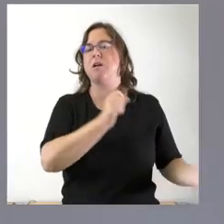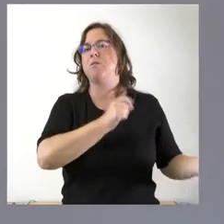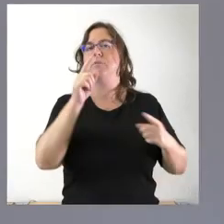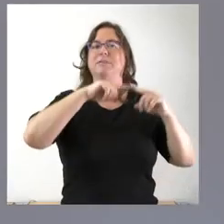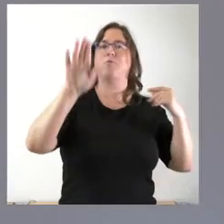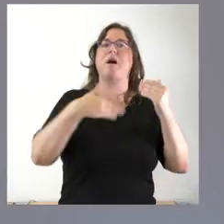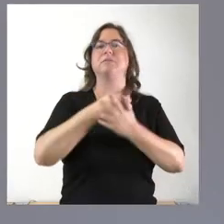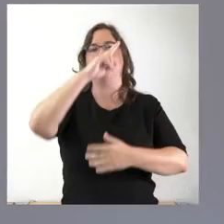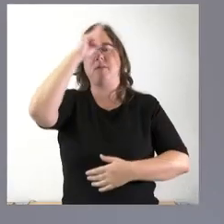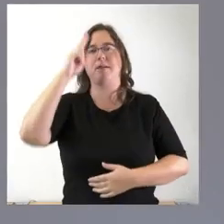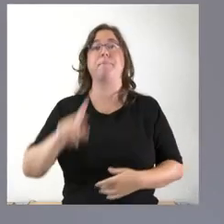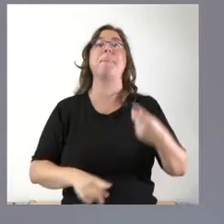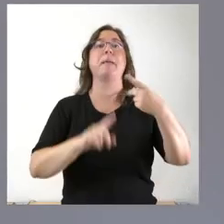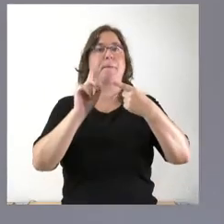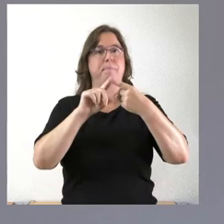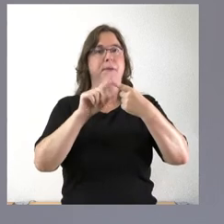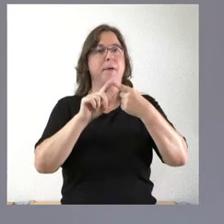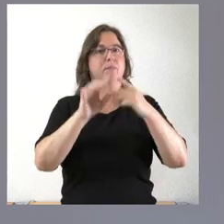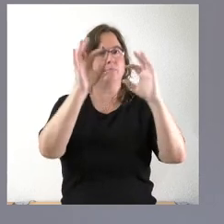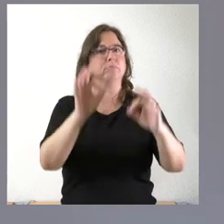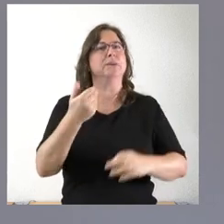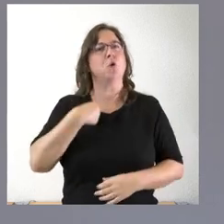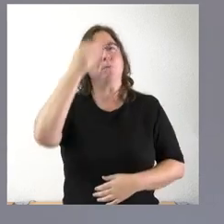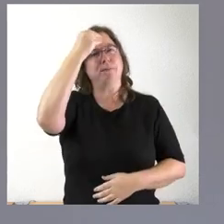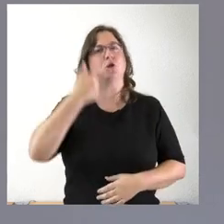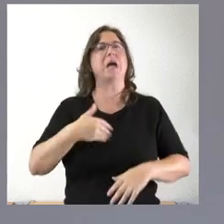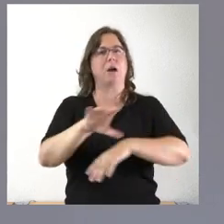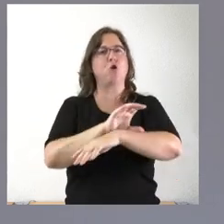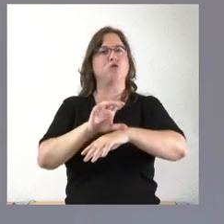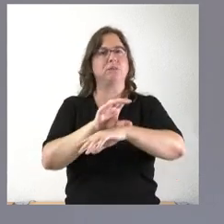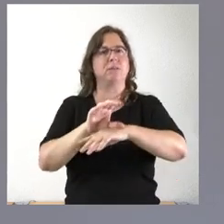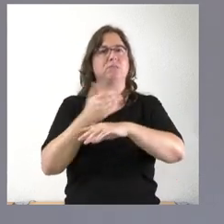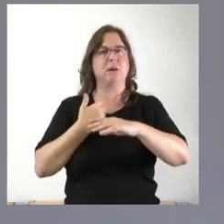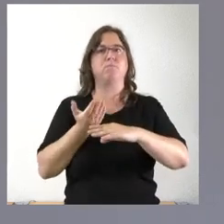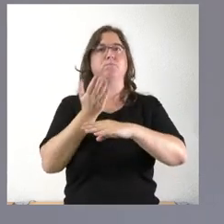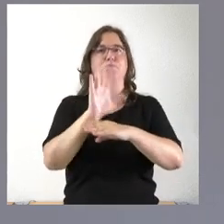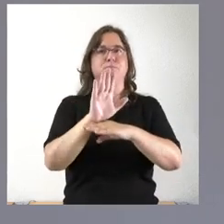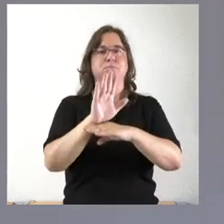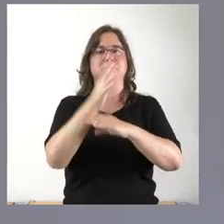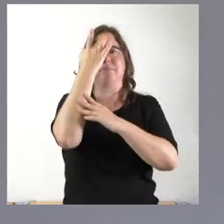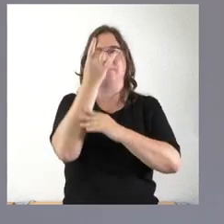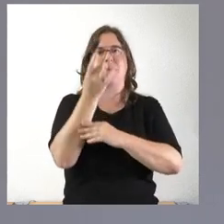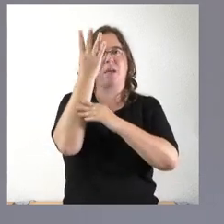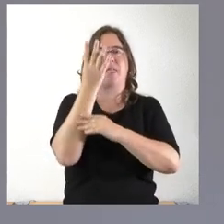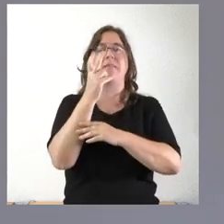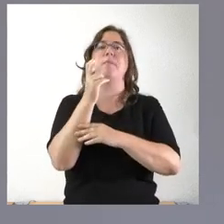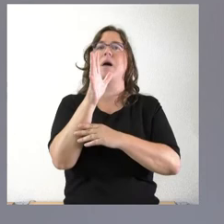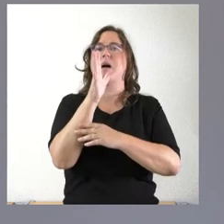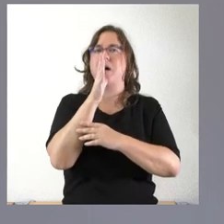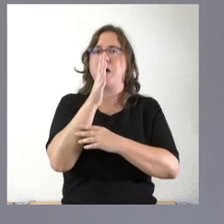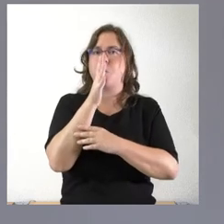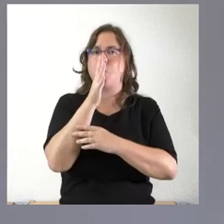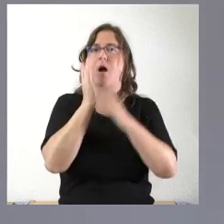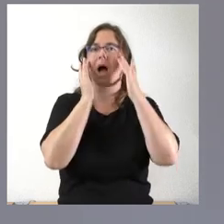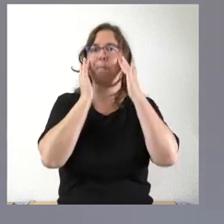Pues respondiendo a lo primero, naturalmente, además yo creo que en varios consejos de gobierno hemos presentado también iniciativas en torno al abastecimiento de